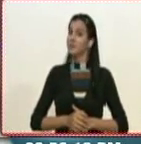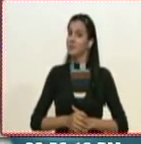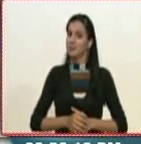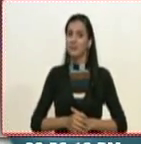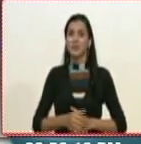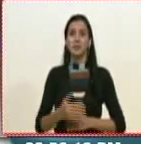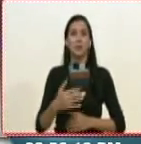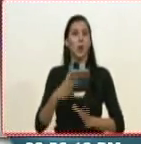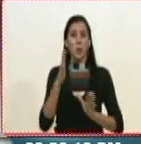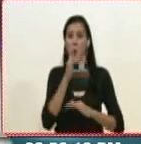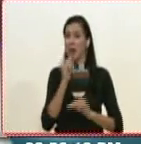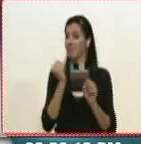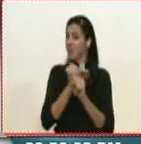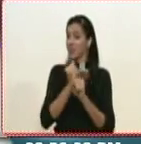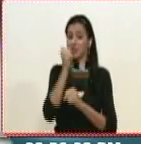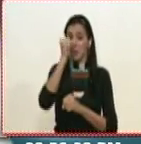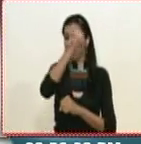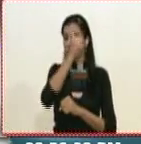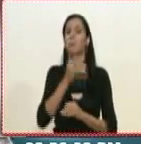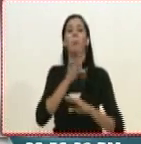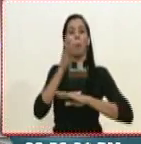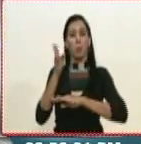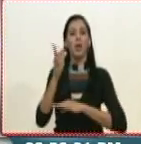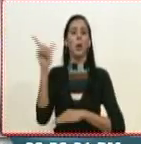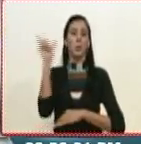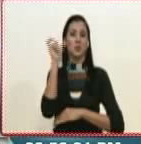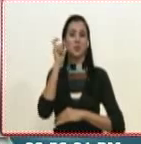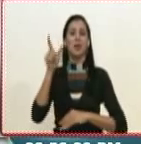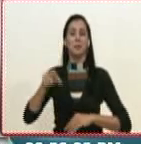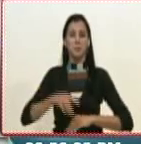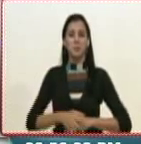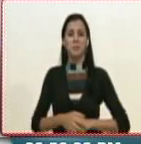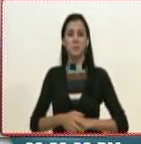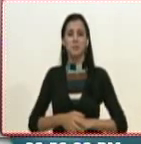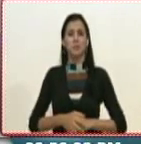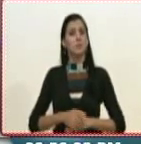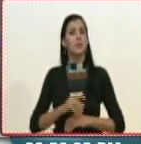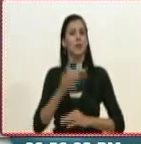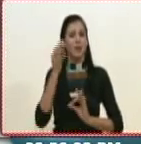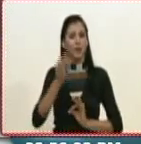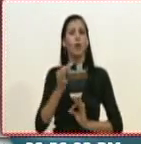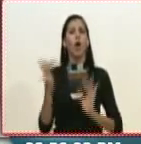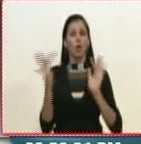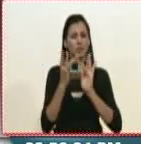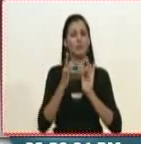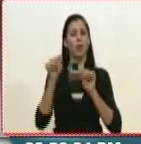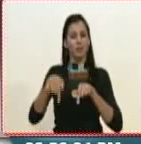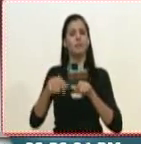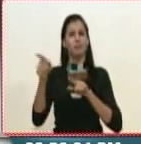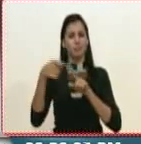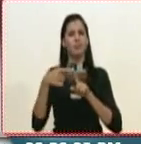yo no tengo guardia ese fin de semana, me voy al concierto de Anita Tijoux. Yo seguramente daré el pase de los estudios de BTV.